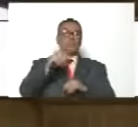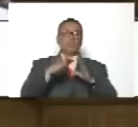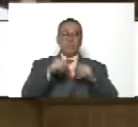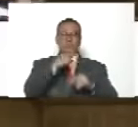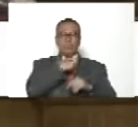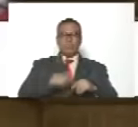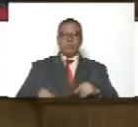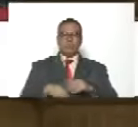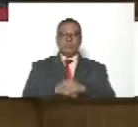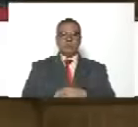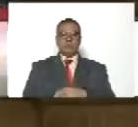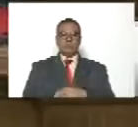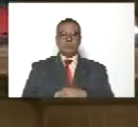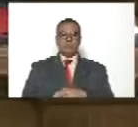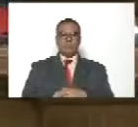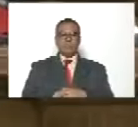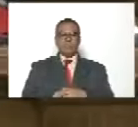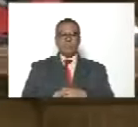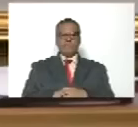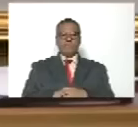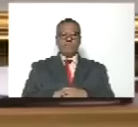todo, ciudadano presidente.